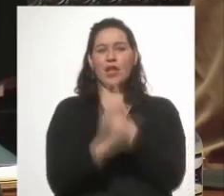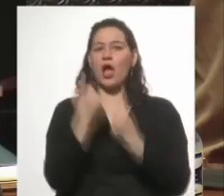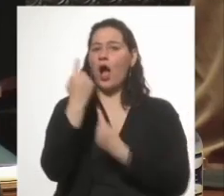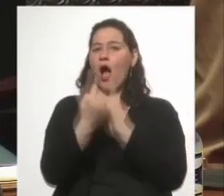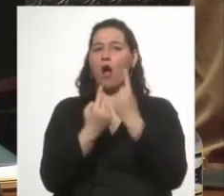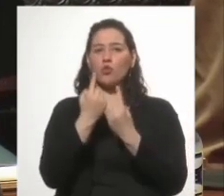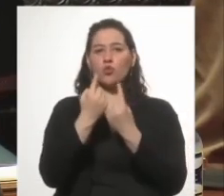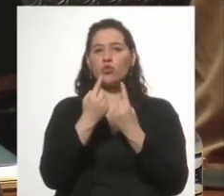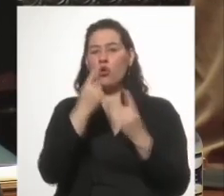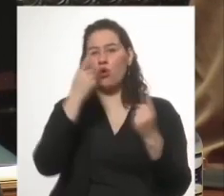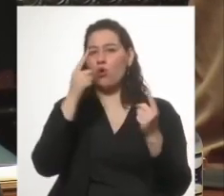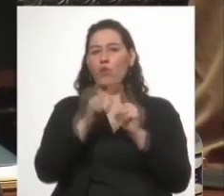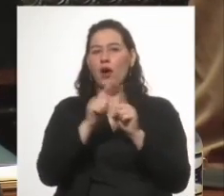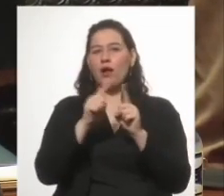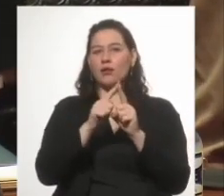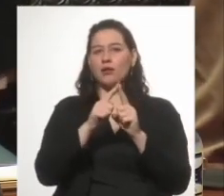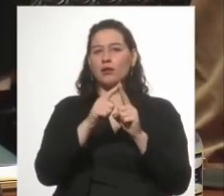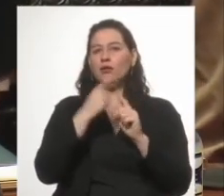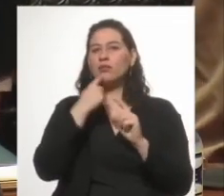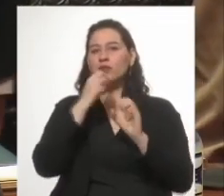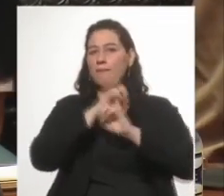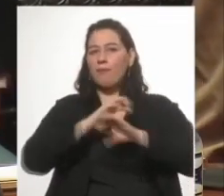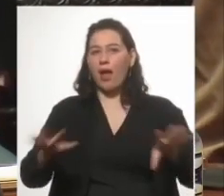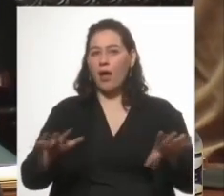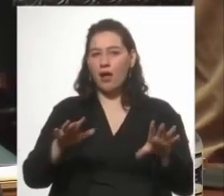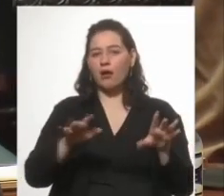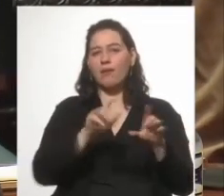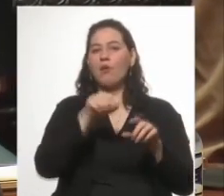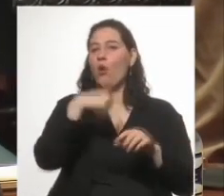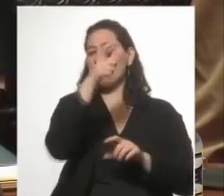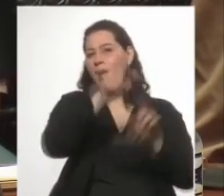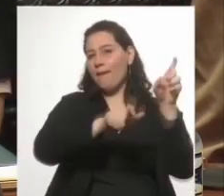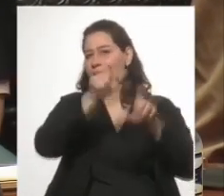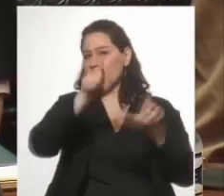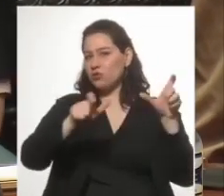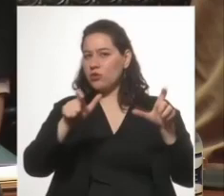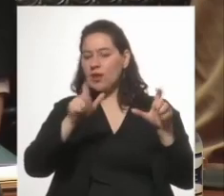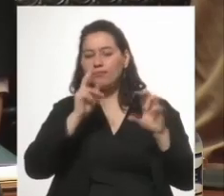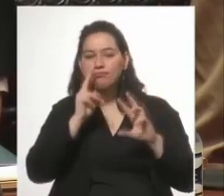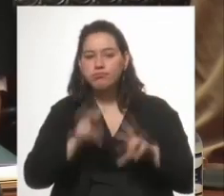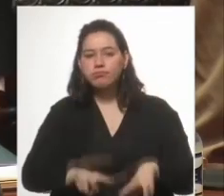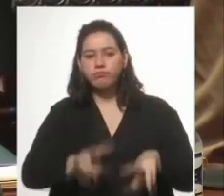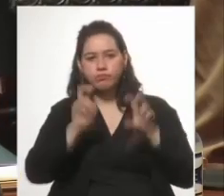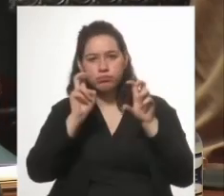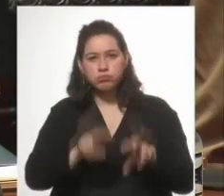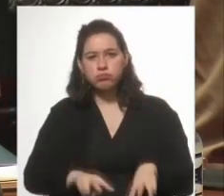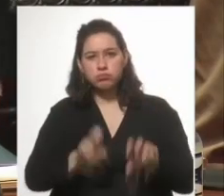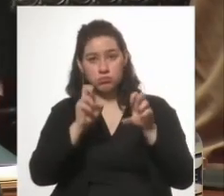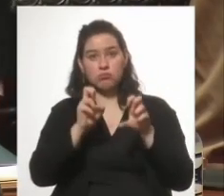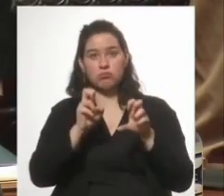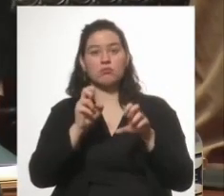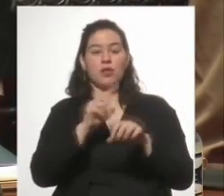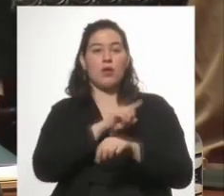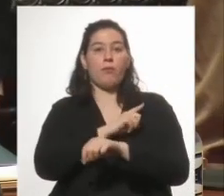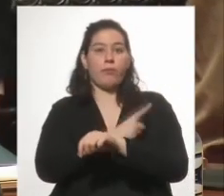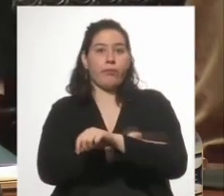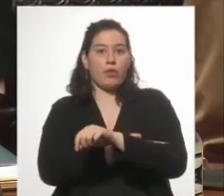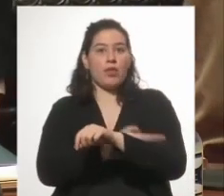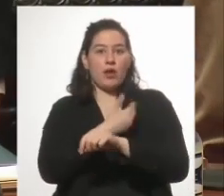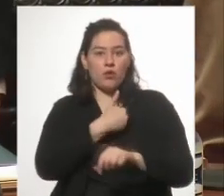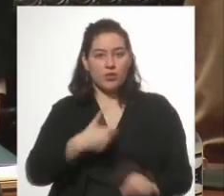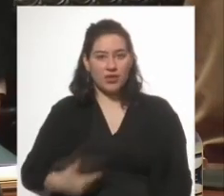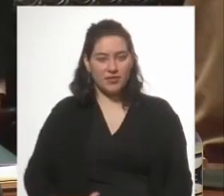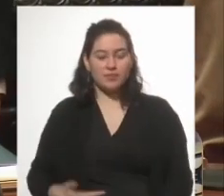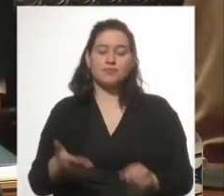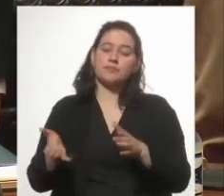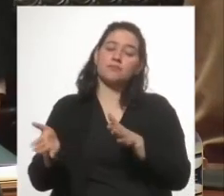o las contradicciones en las que han caído otros indagados al nivel del Poder Ejecutivo. Sin